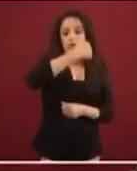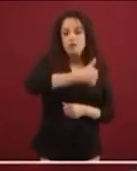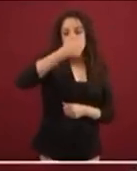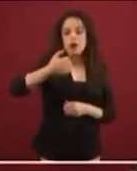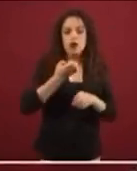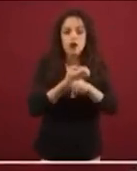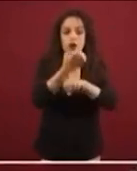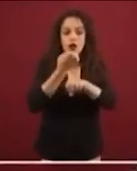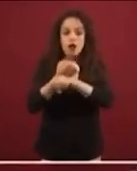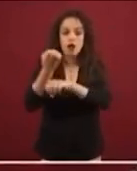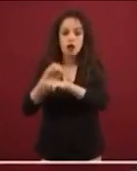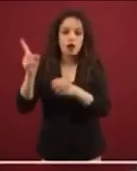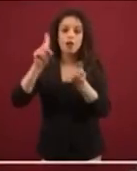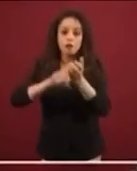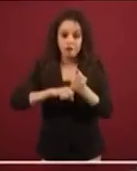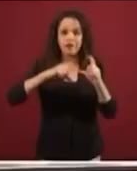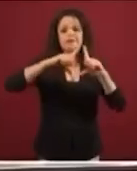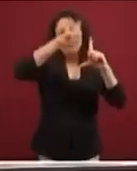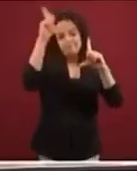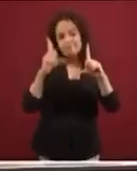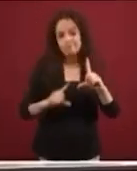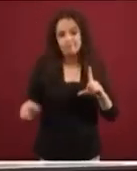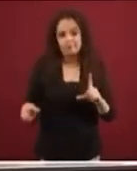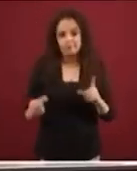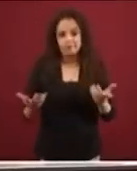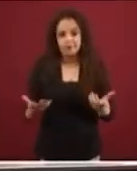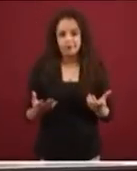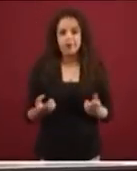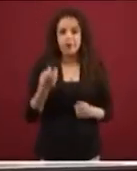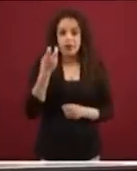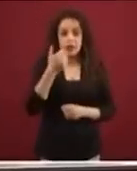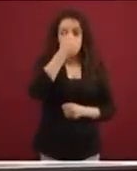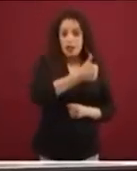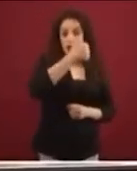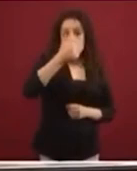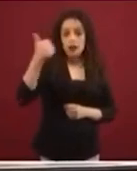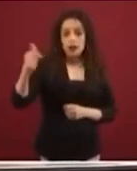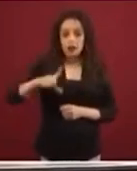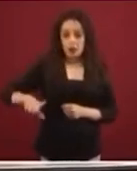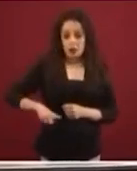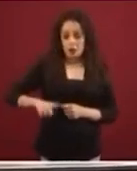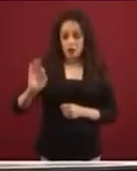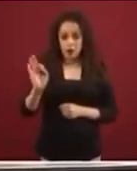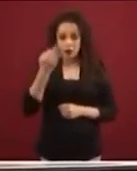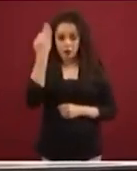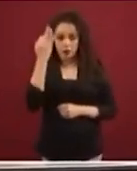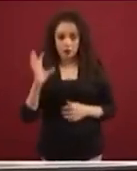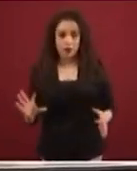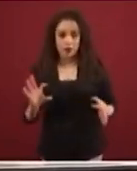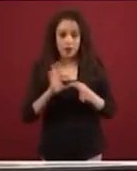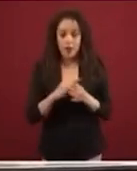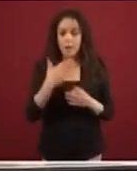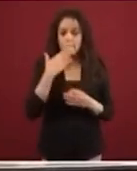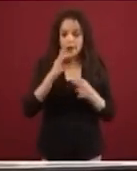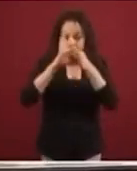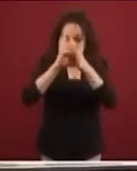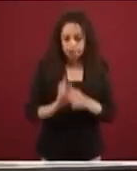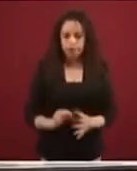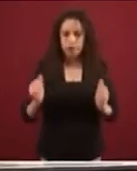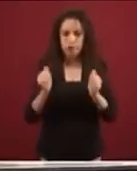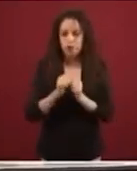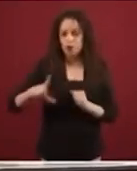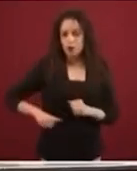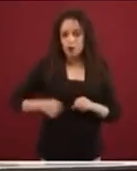claramente qué le toca hacer a cada quien y cómo se complementa el gobierno federal con los gobiernos estatales. Y efectivamente, en materia de